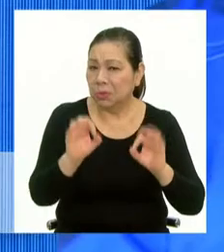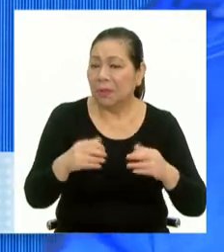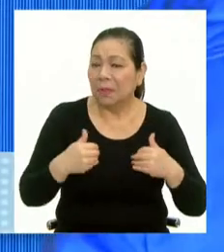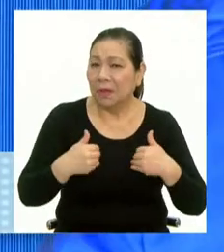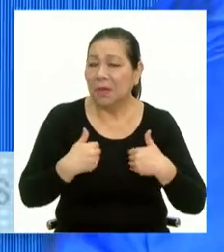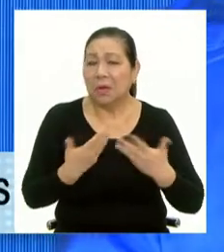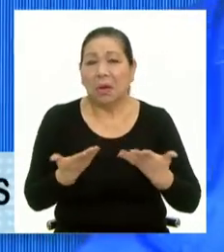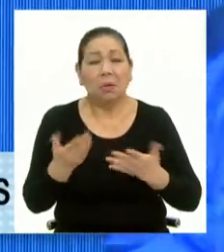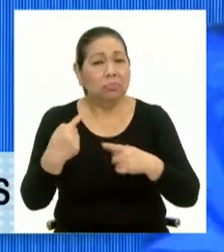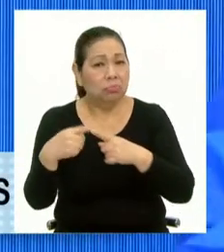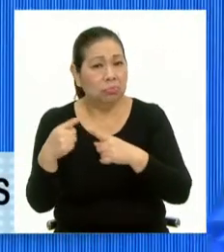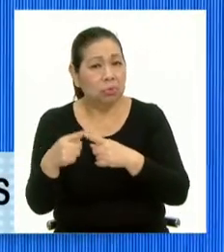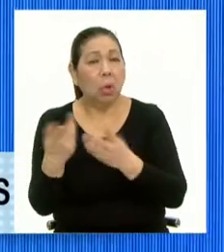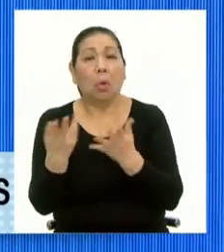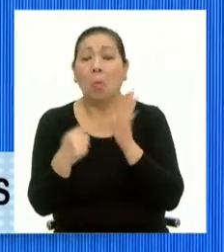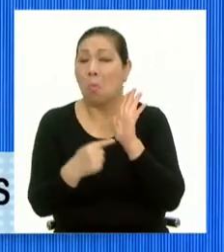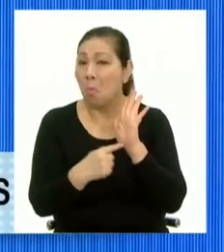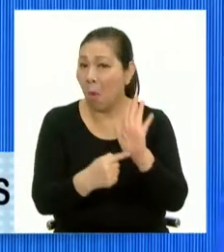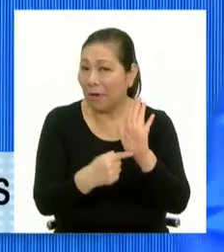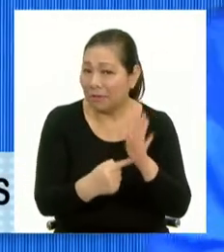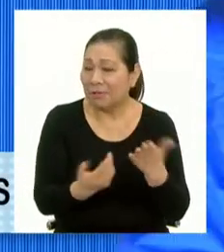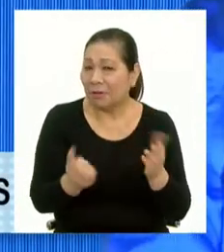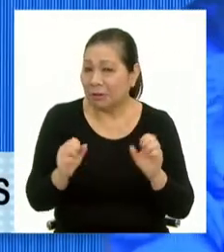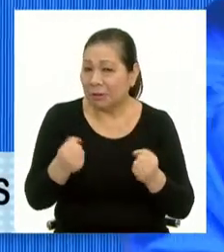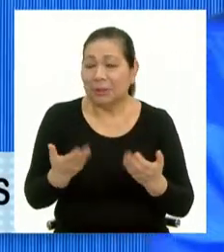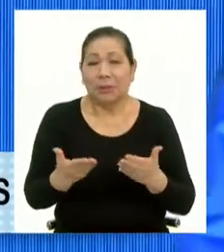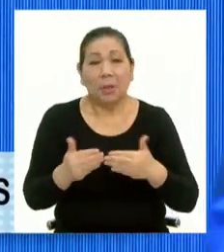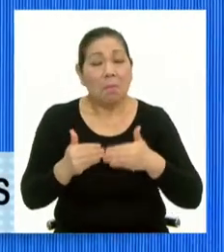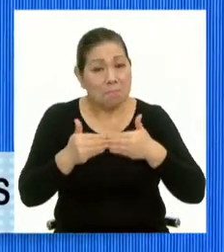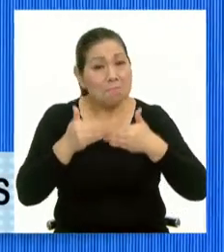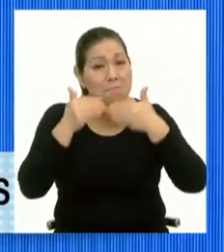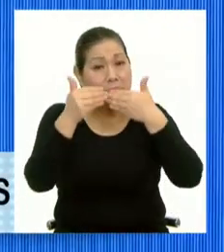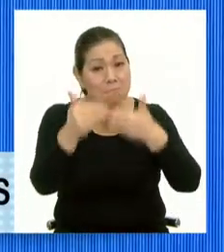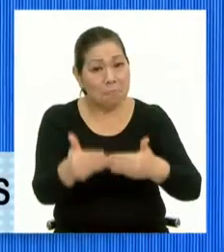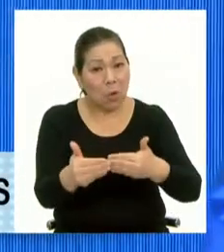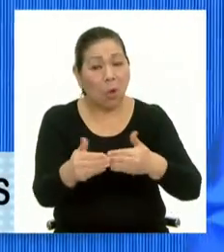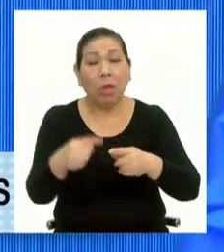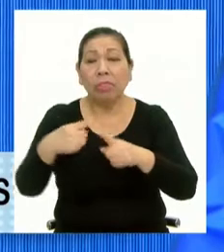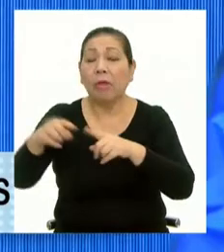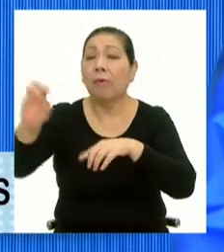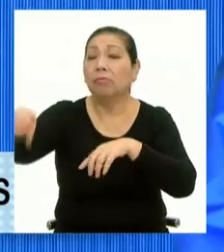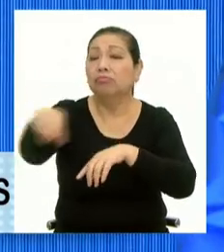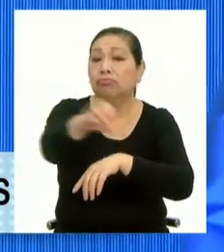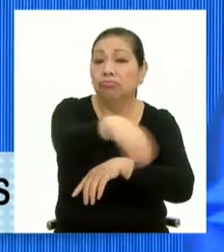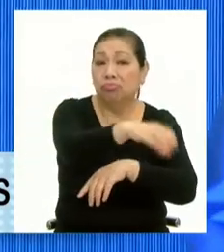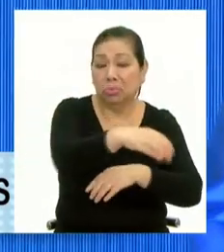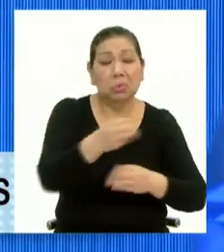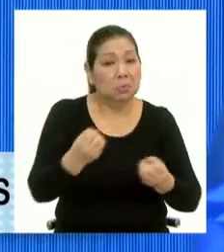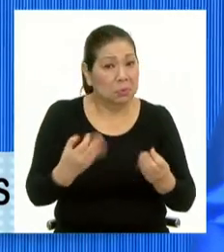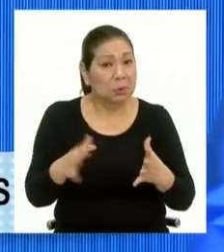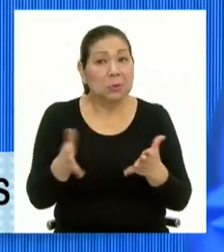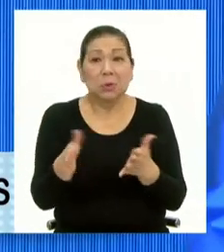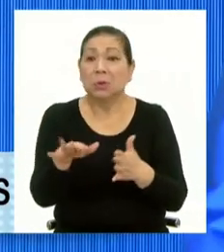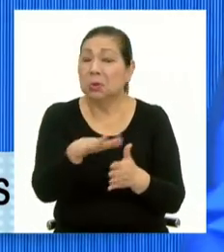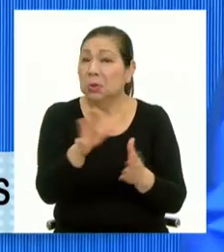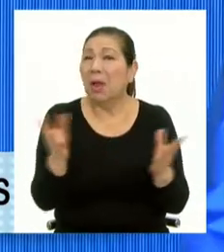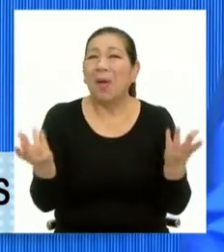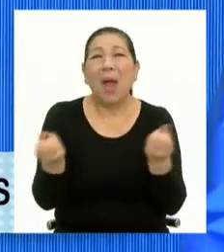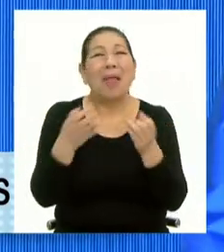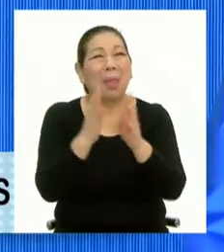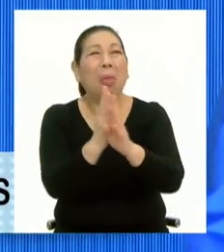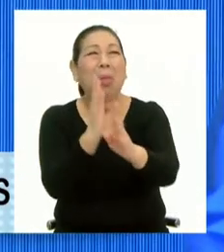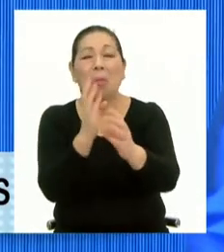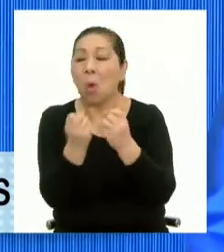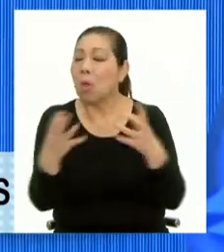tenido características, eso se ha mostrado. Hemos ampliado la cantidad de centros de vacunación, por eso ha habido menos concentración